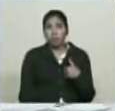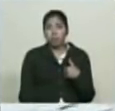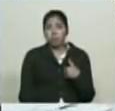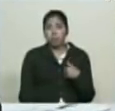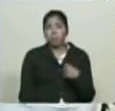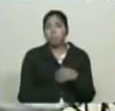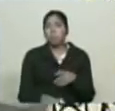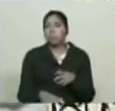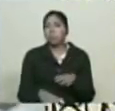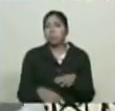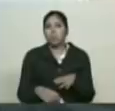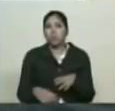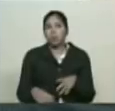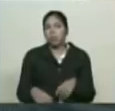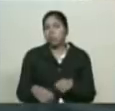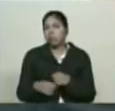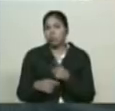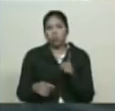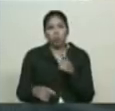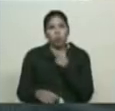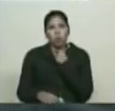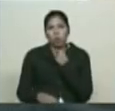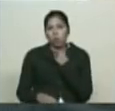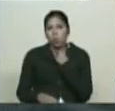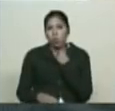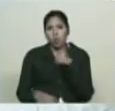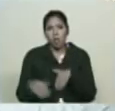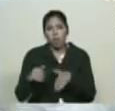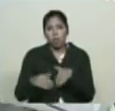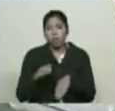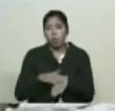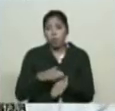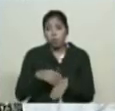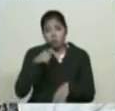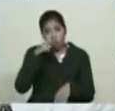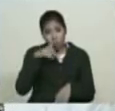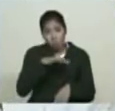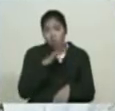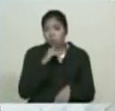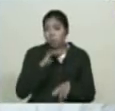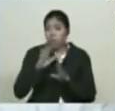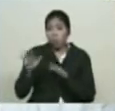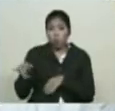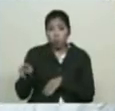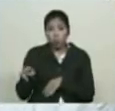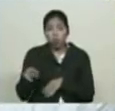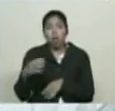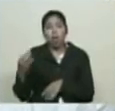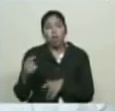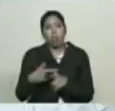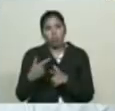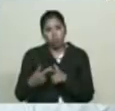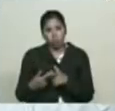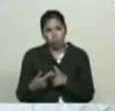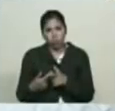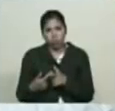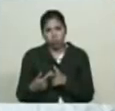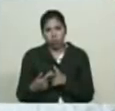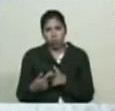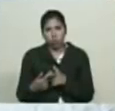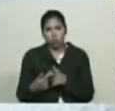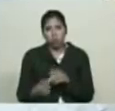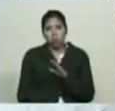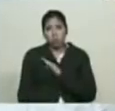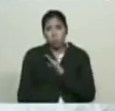perdidos. Porque el pueblo les dio la espalda a ellos también. La verdad verdadera es que el poder electoral